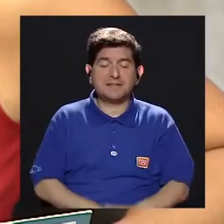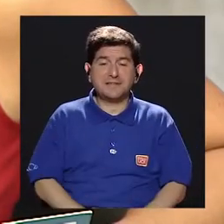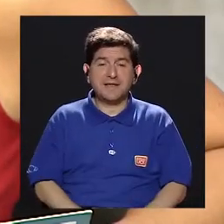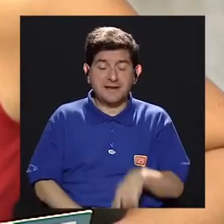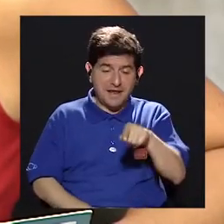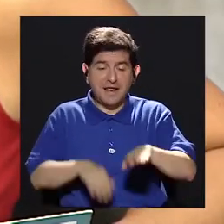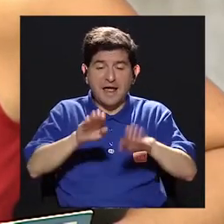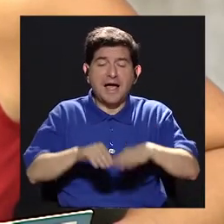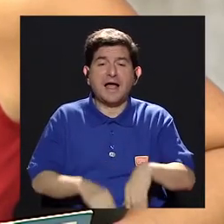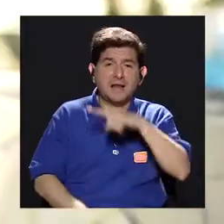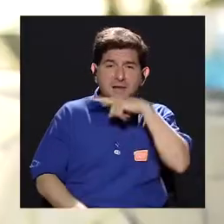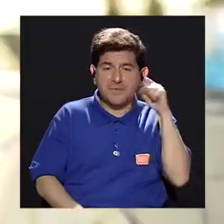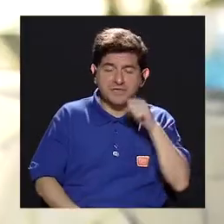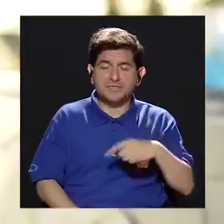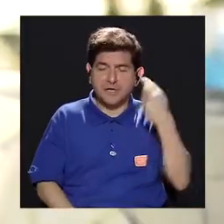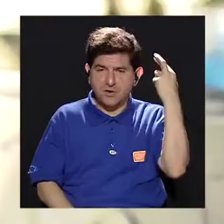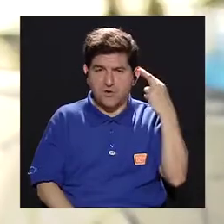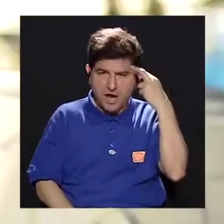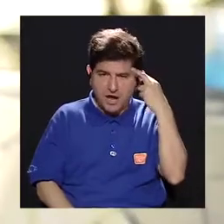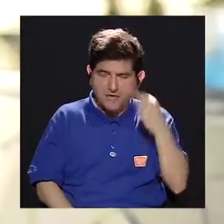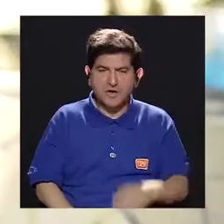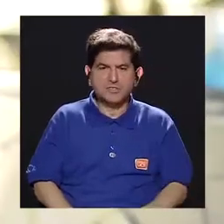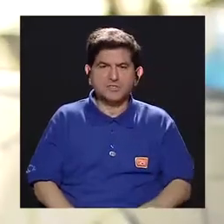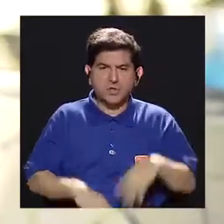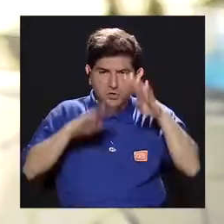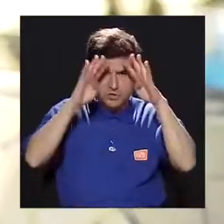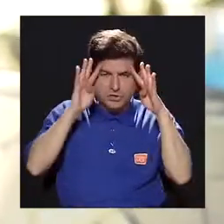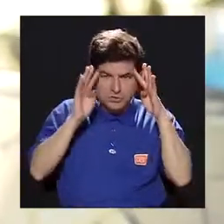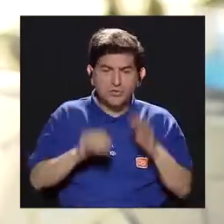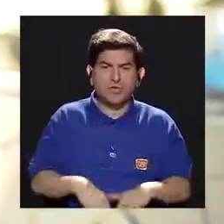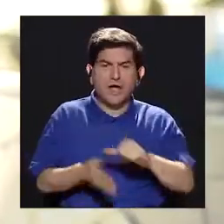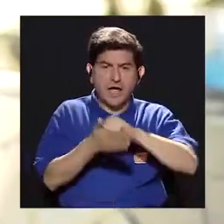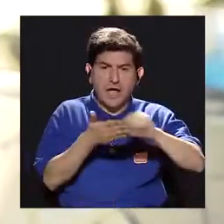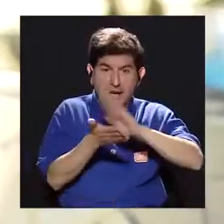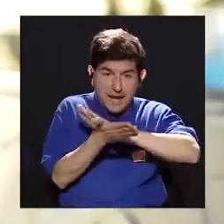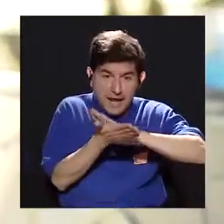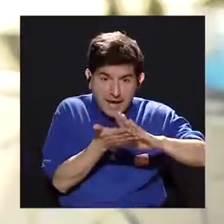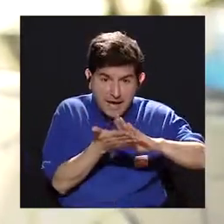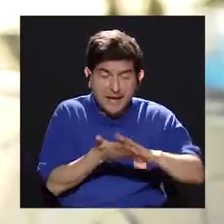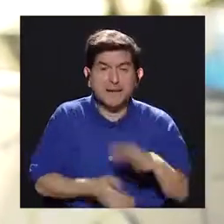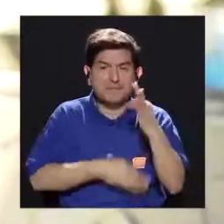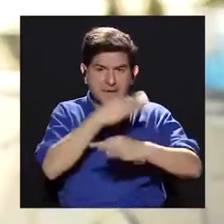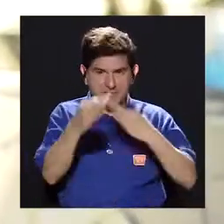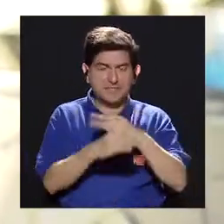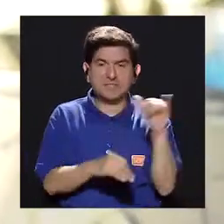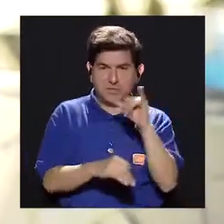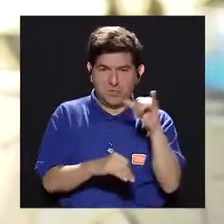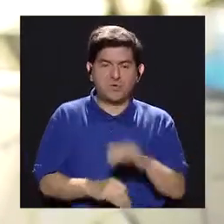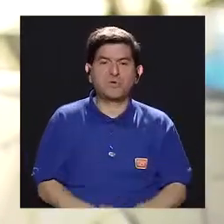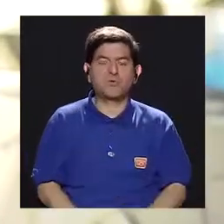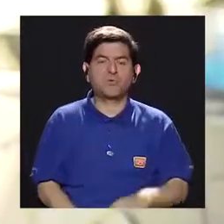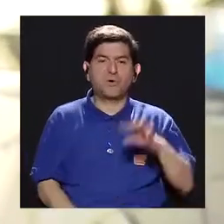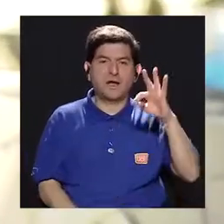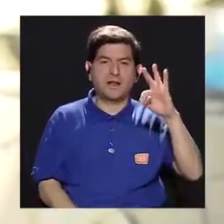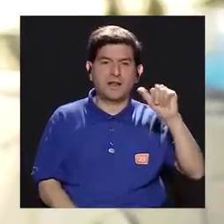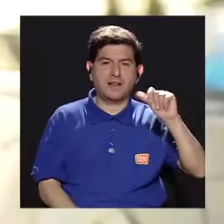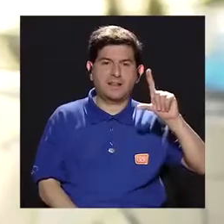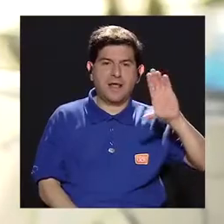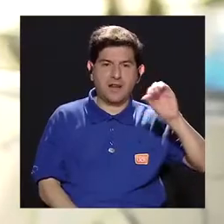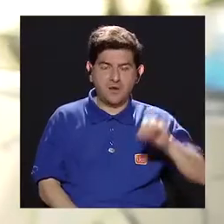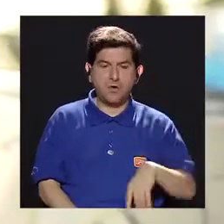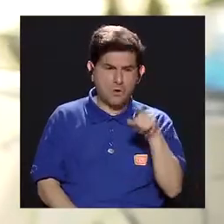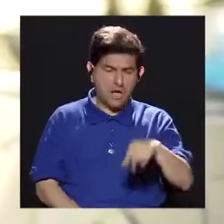pie seco porque sudan más, ahora existen una línea de cremas que se llaman como cremas talcos que se pueden untar,